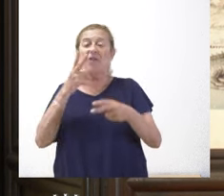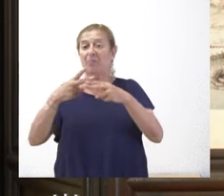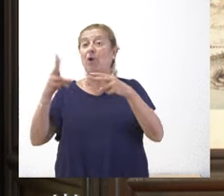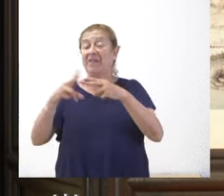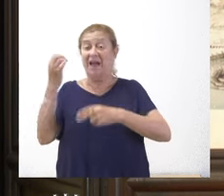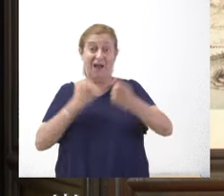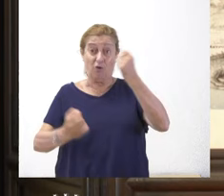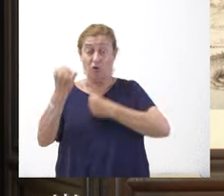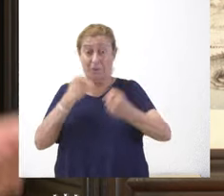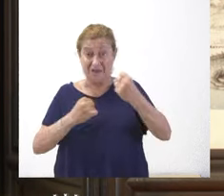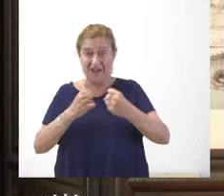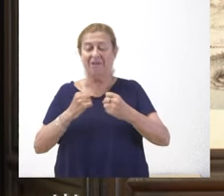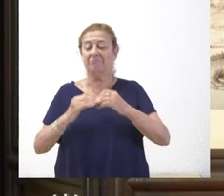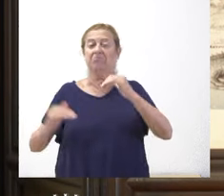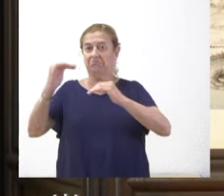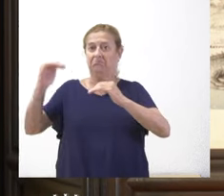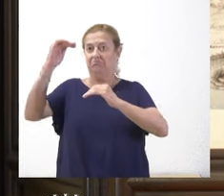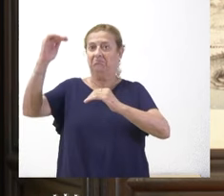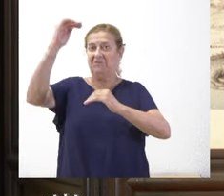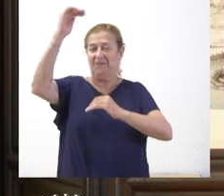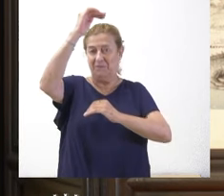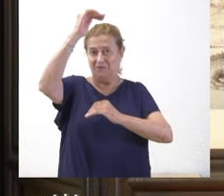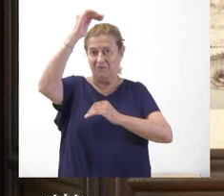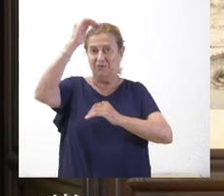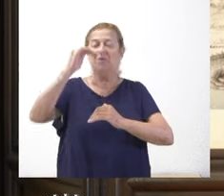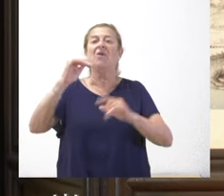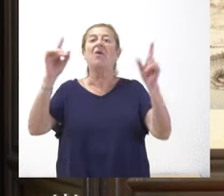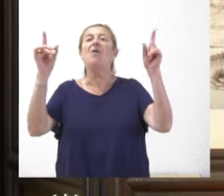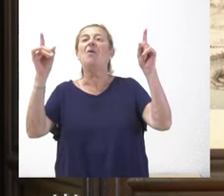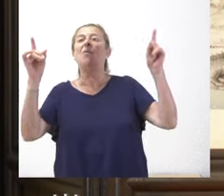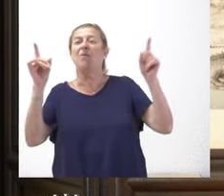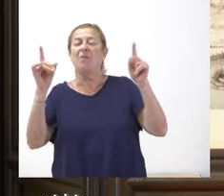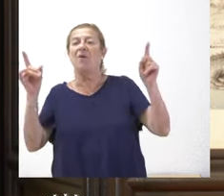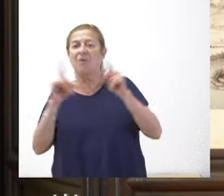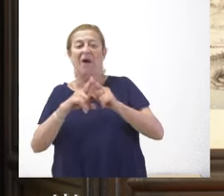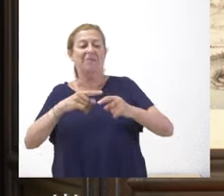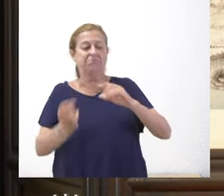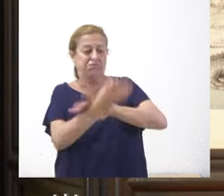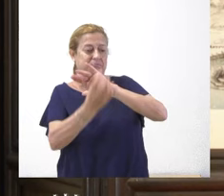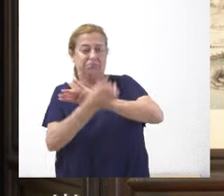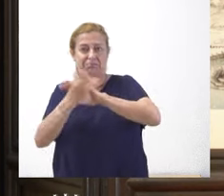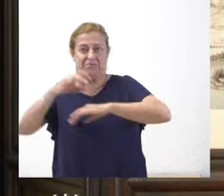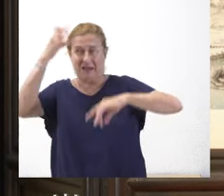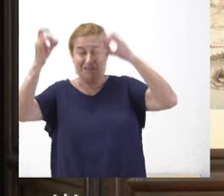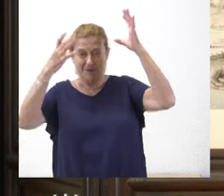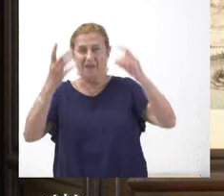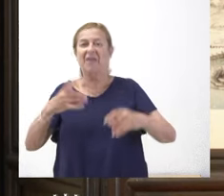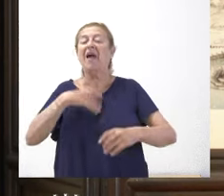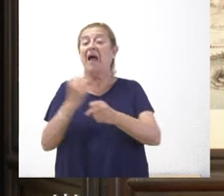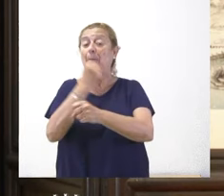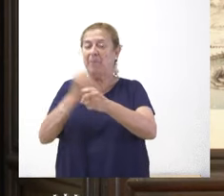económica crecimiento generación de actividad creación de